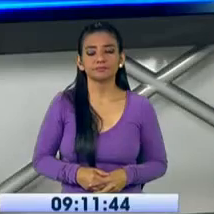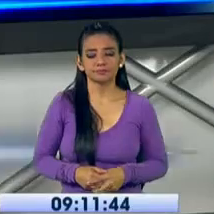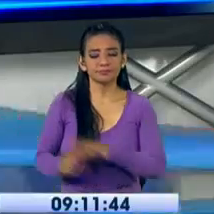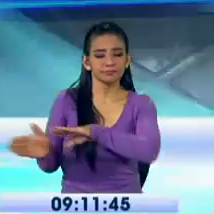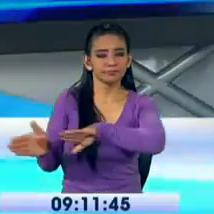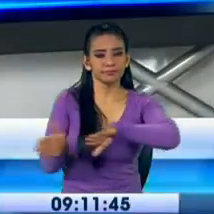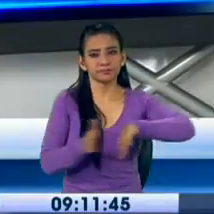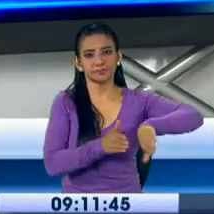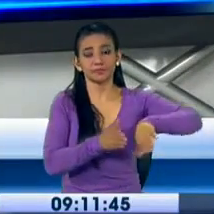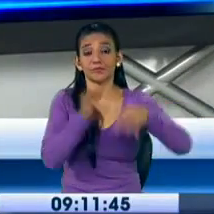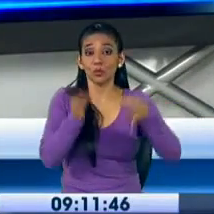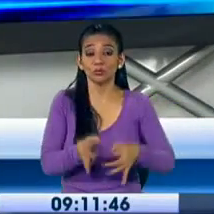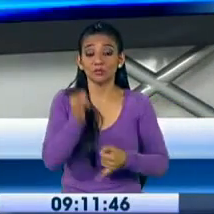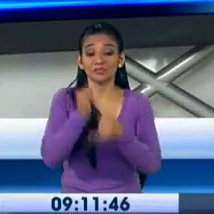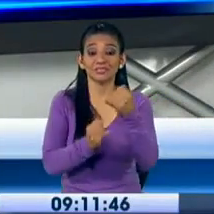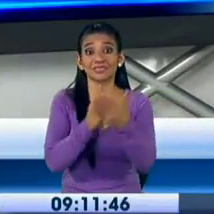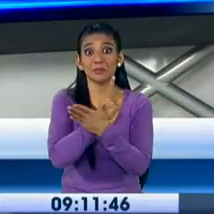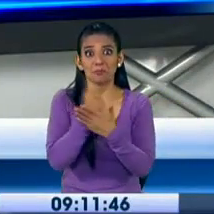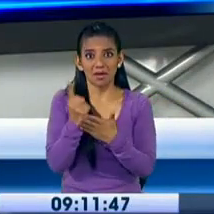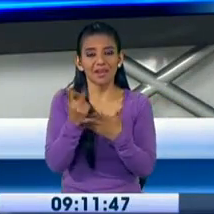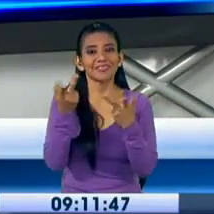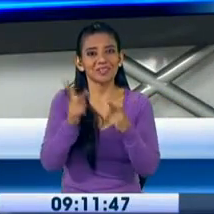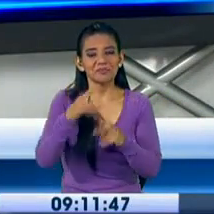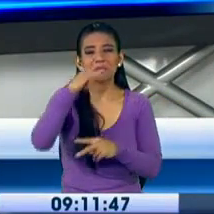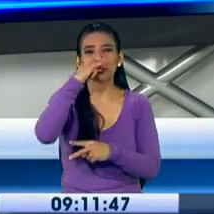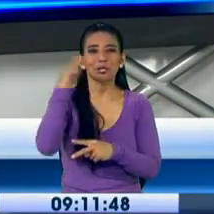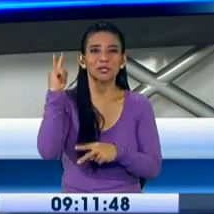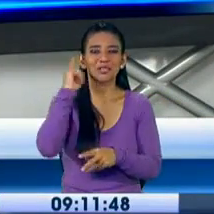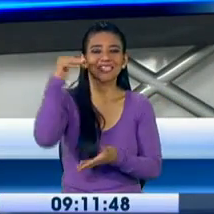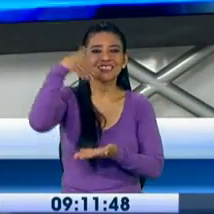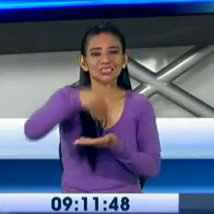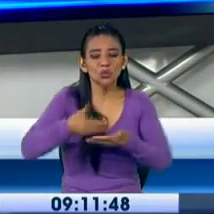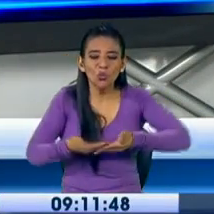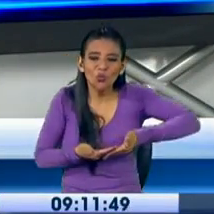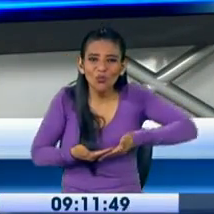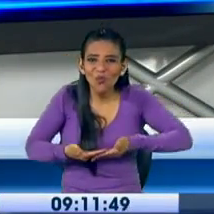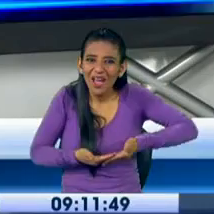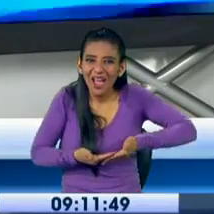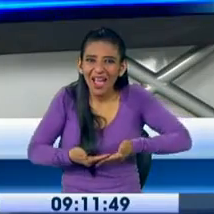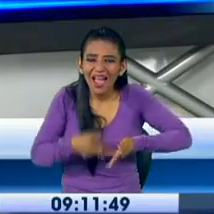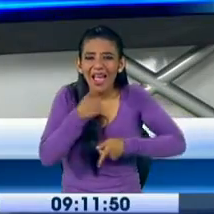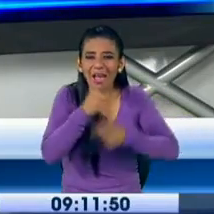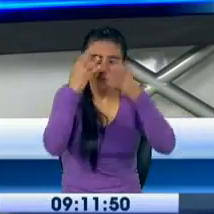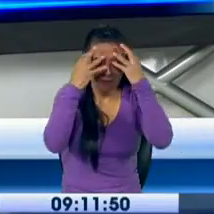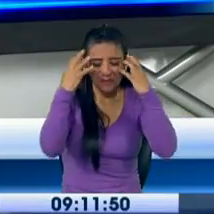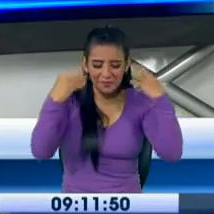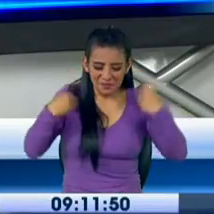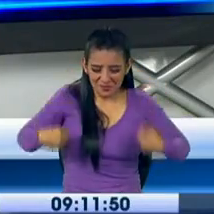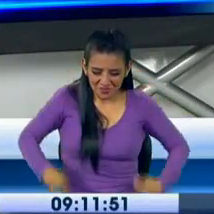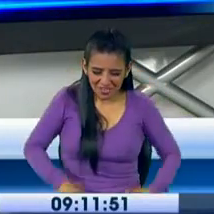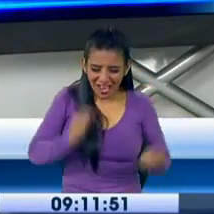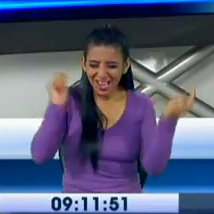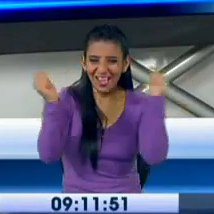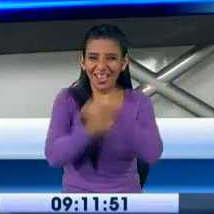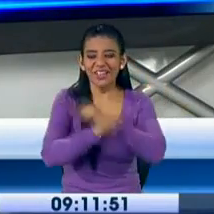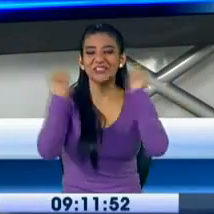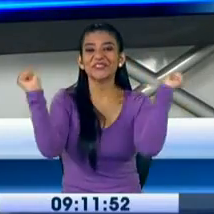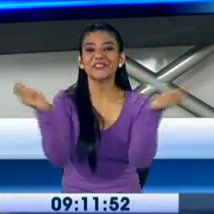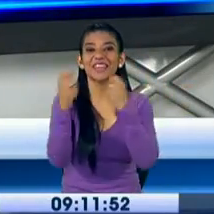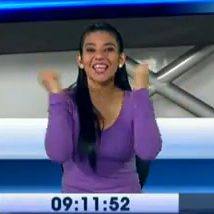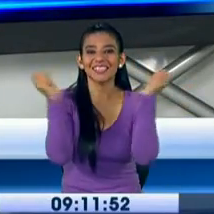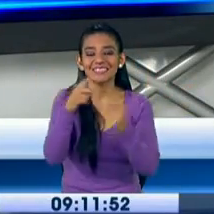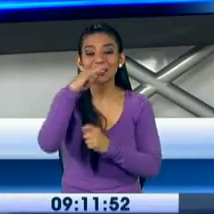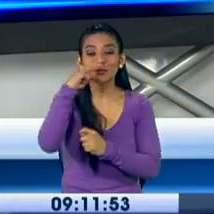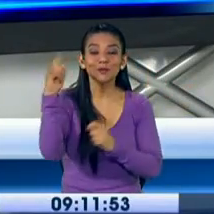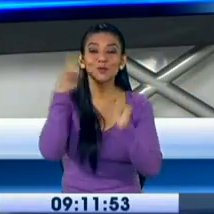Este fin de semana también fuimos cómplices de los niños del centro Guagua Kids, quienes se disfrazaron y organizaron una gran fiesta para compartir con los niños de la